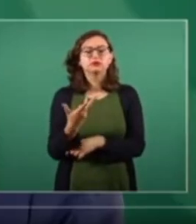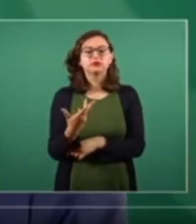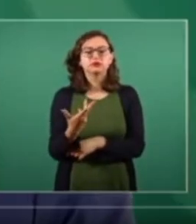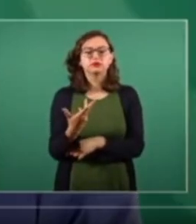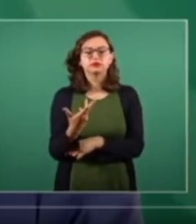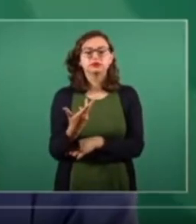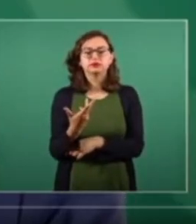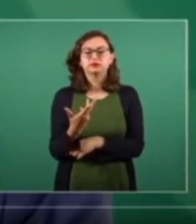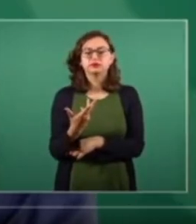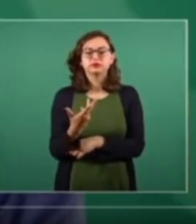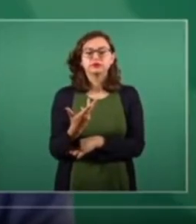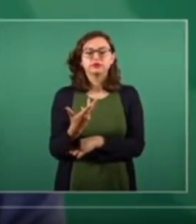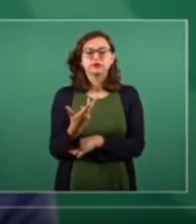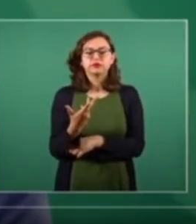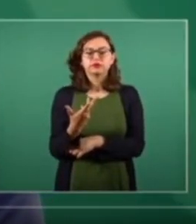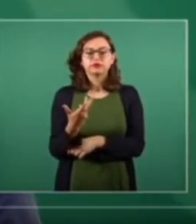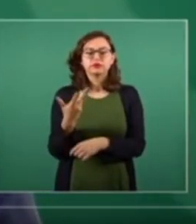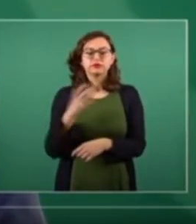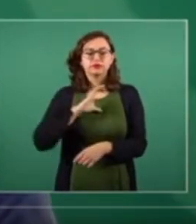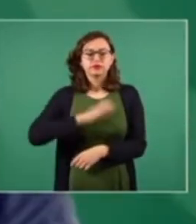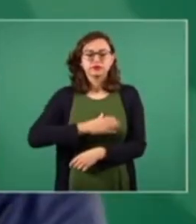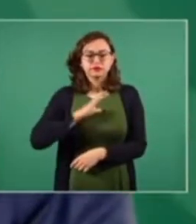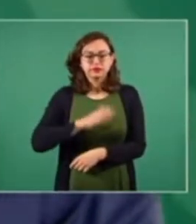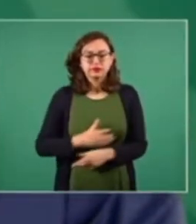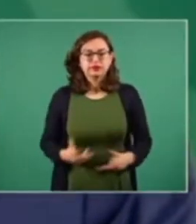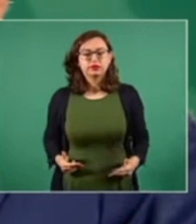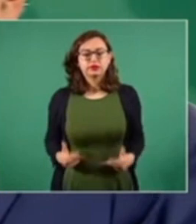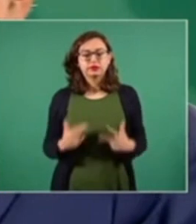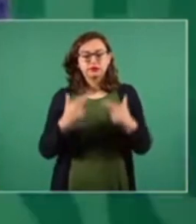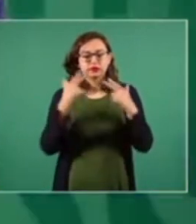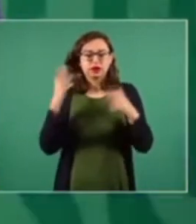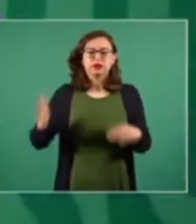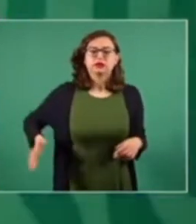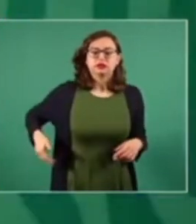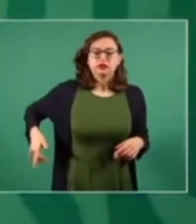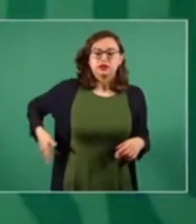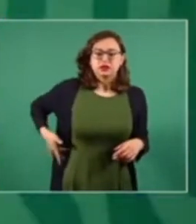cáncer, enfermedades renales.